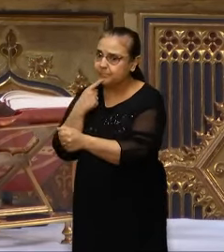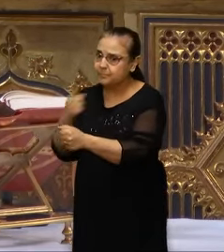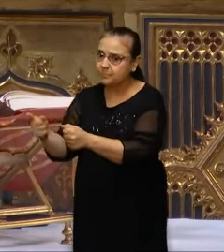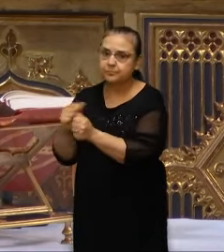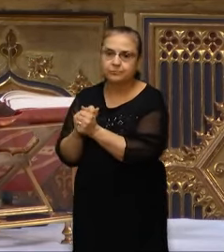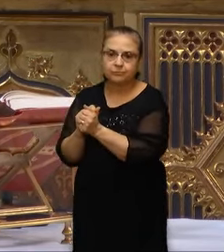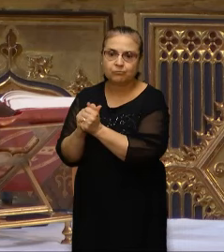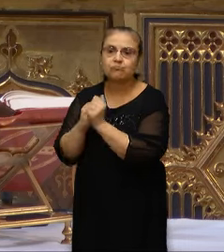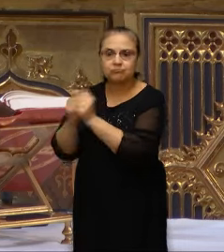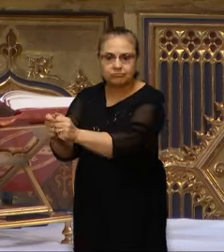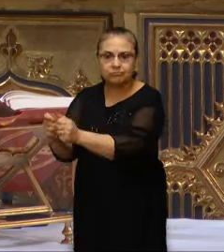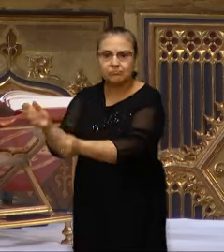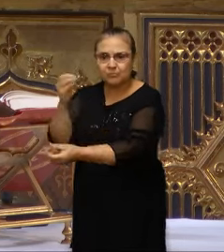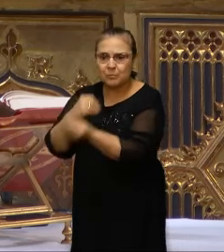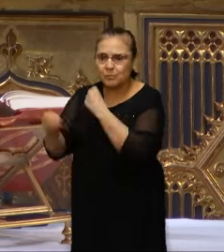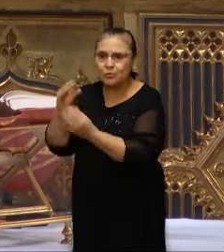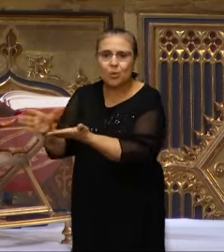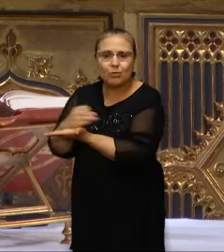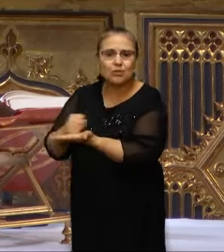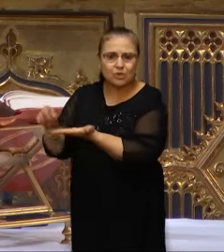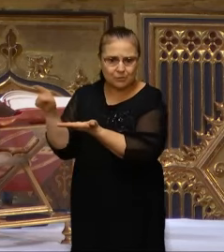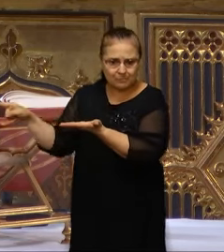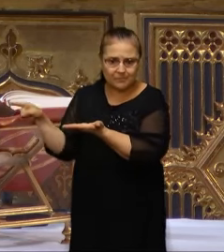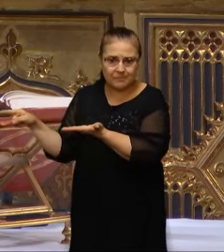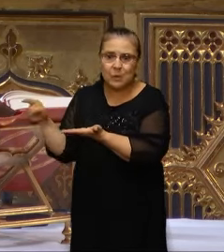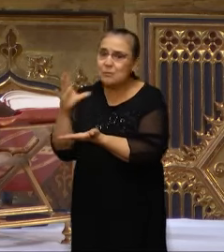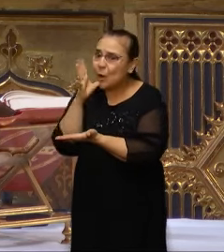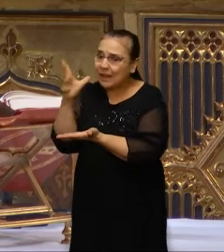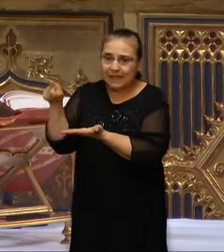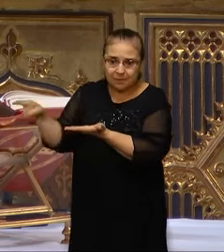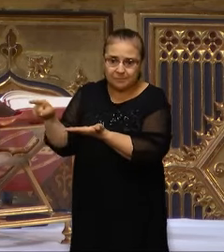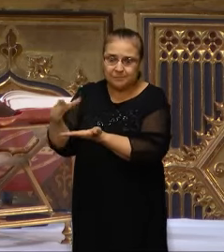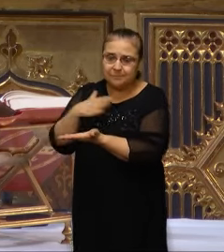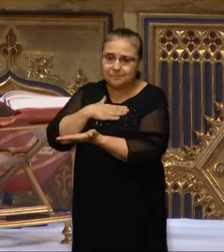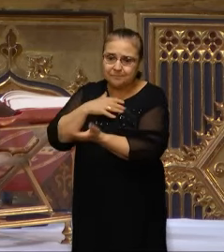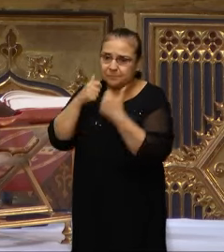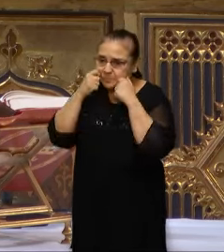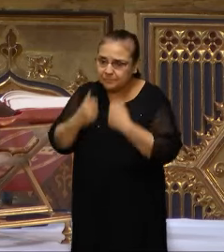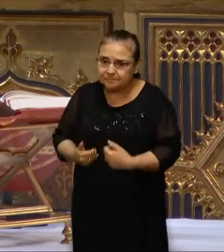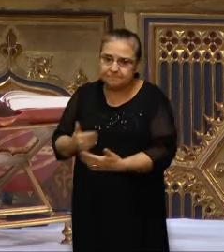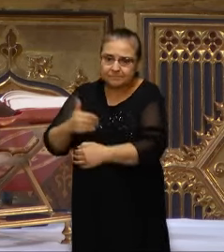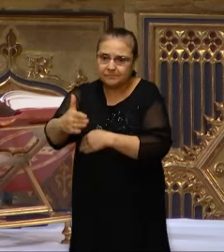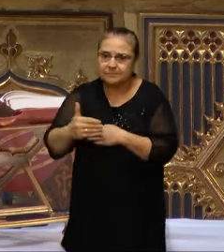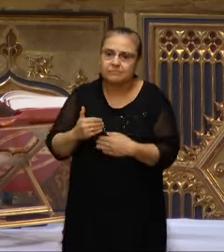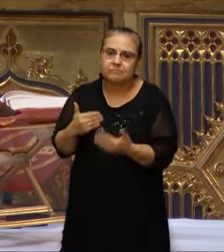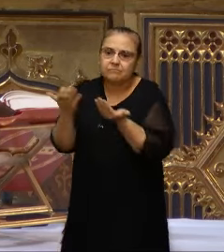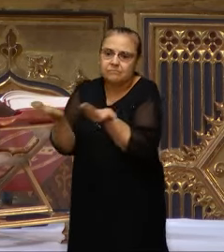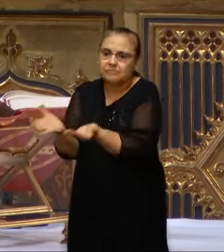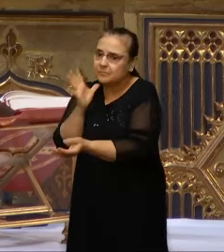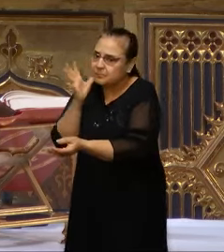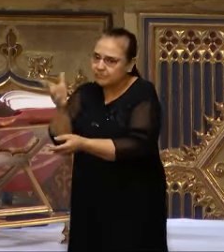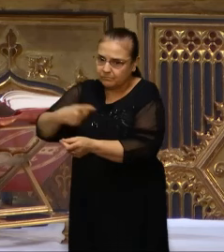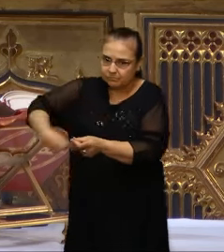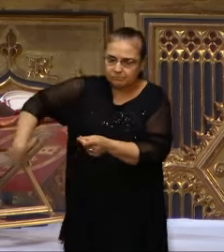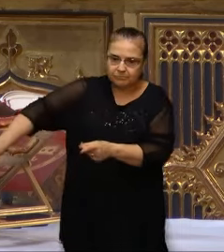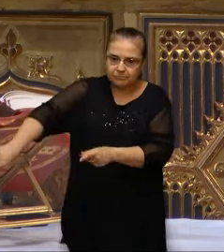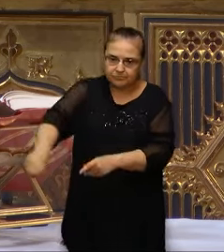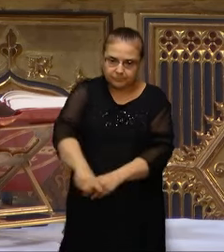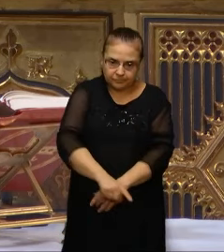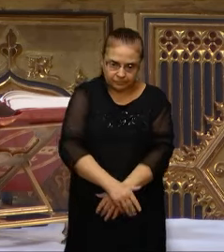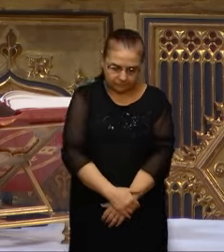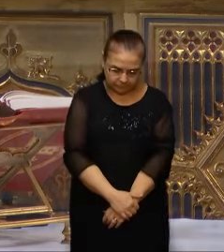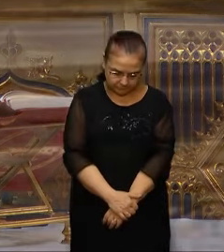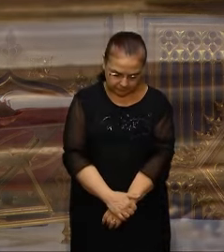discípulos diciendo tomad y comed todos de él porque esto es mi mi cuerpo que será entregado por